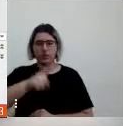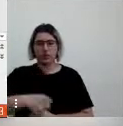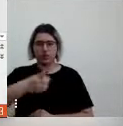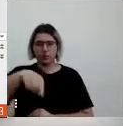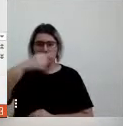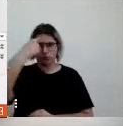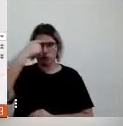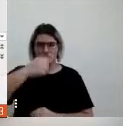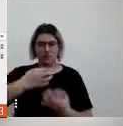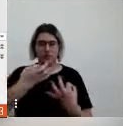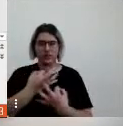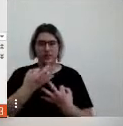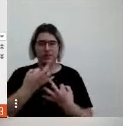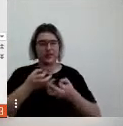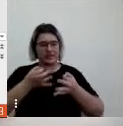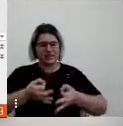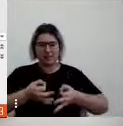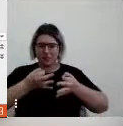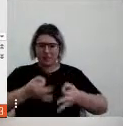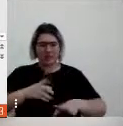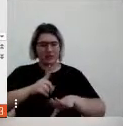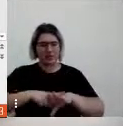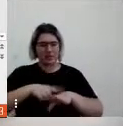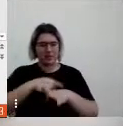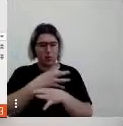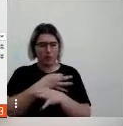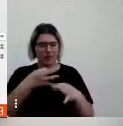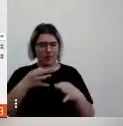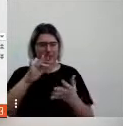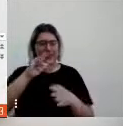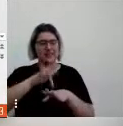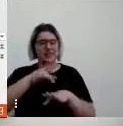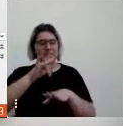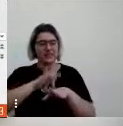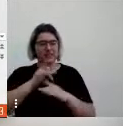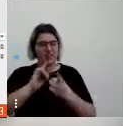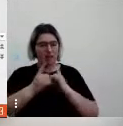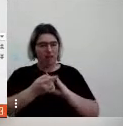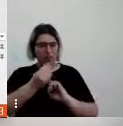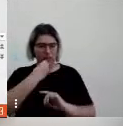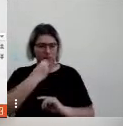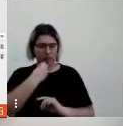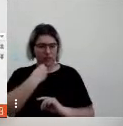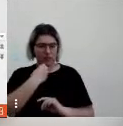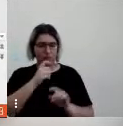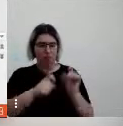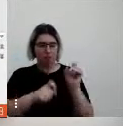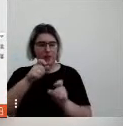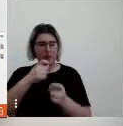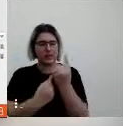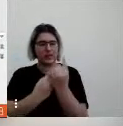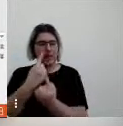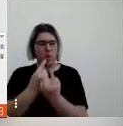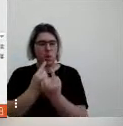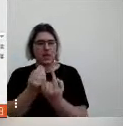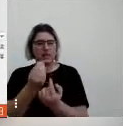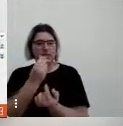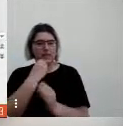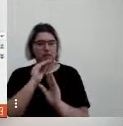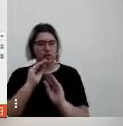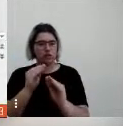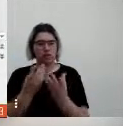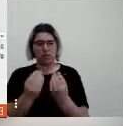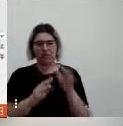siempre estamos a tiempo, que la microbiota es sensible a los cambios dietéticos. Aquellas personas que llevan una alimentación muy